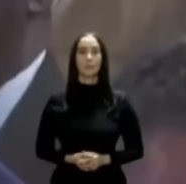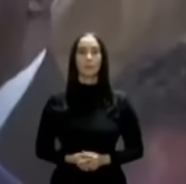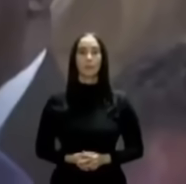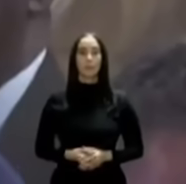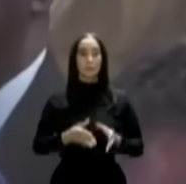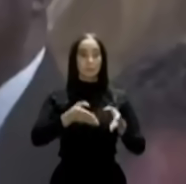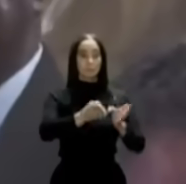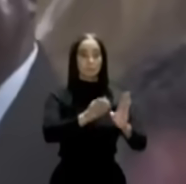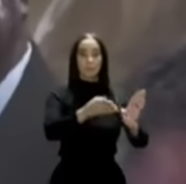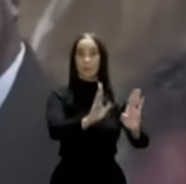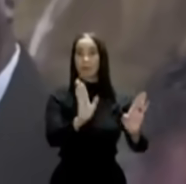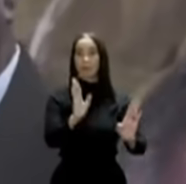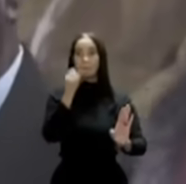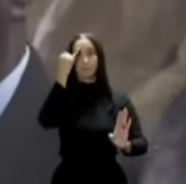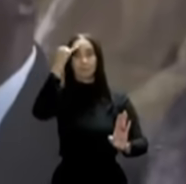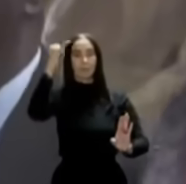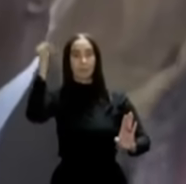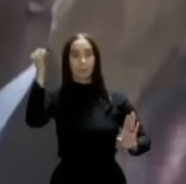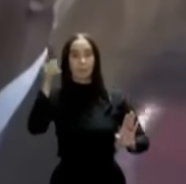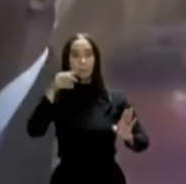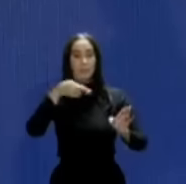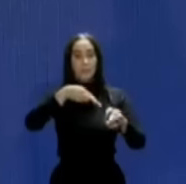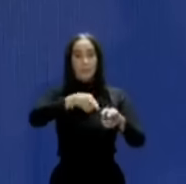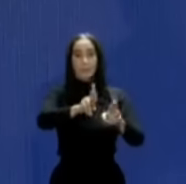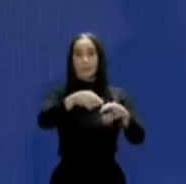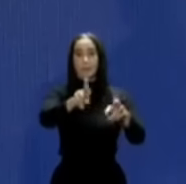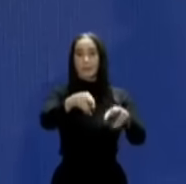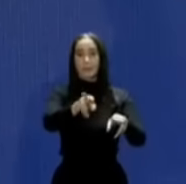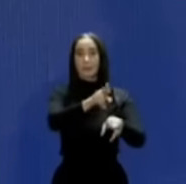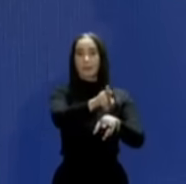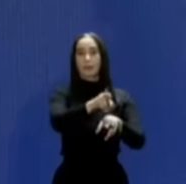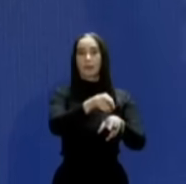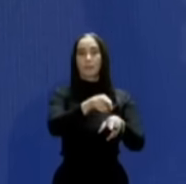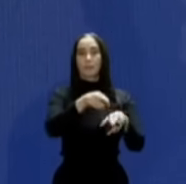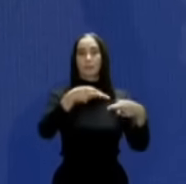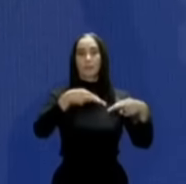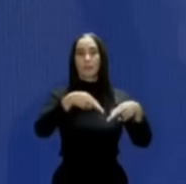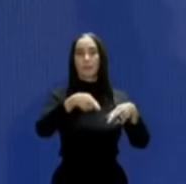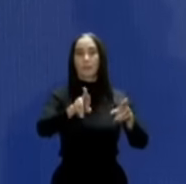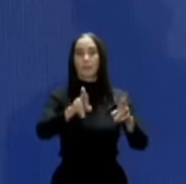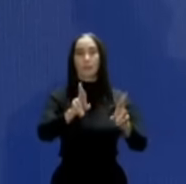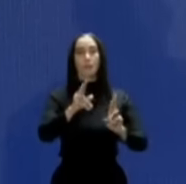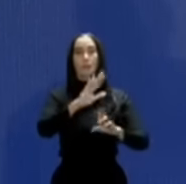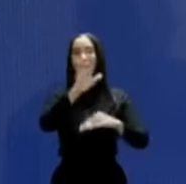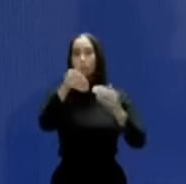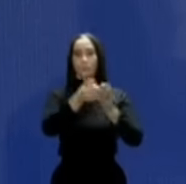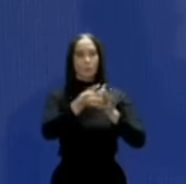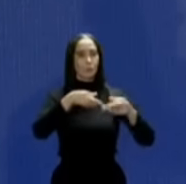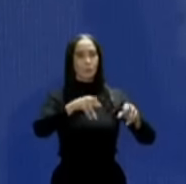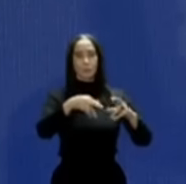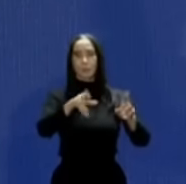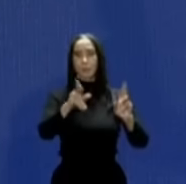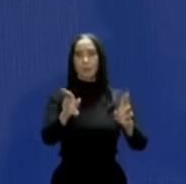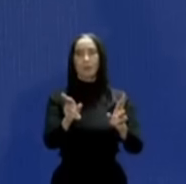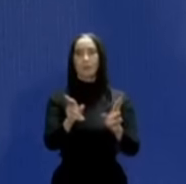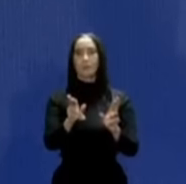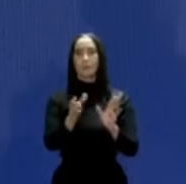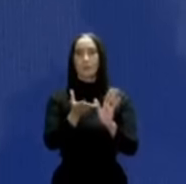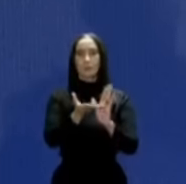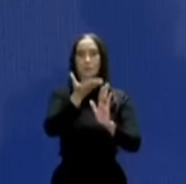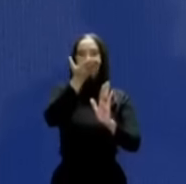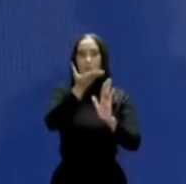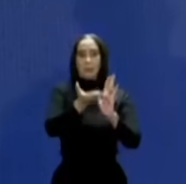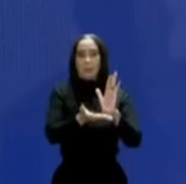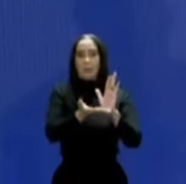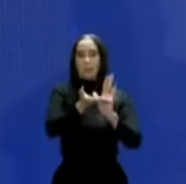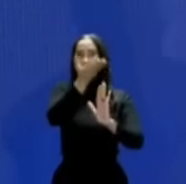Ese canal, imagínate, si el río normalmente, que ese, cuando tú dices que tiene, todos los ríos, Adolfo, tienen sus